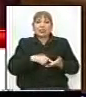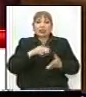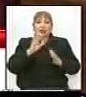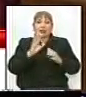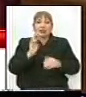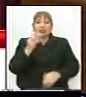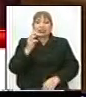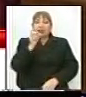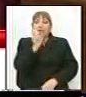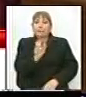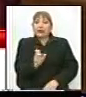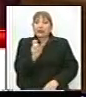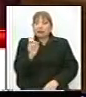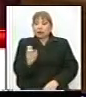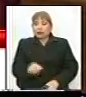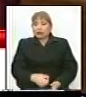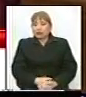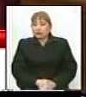16 personas,